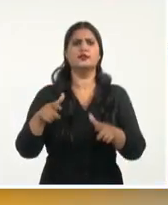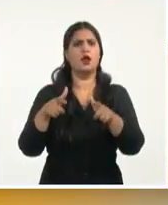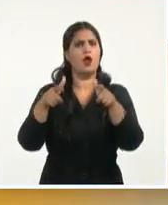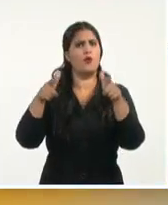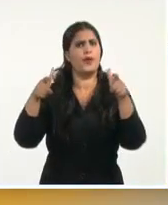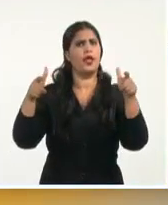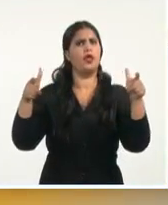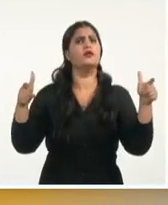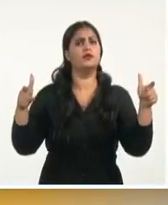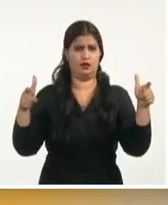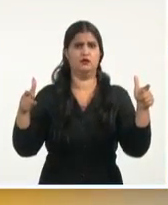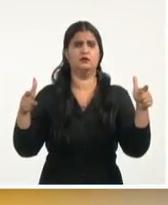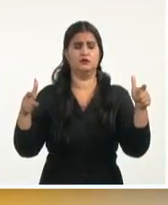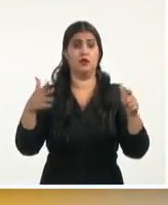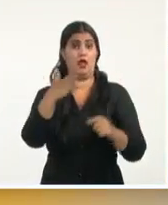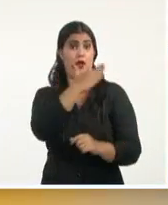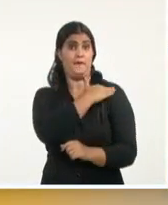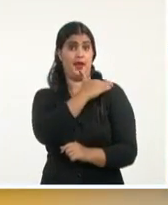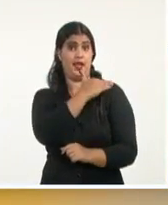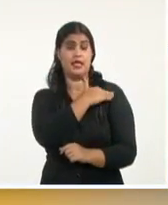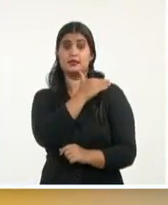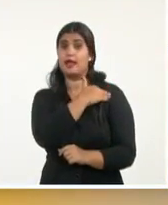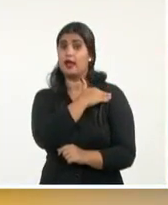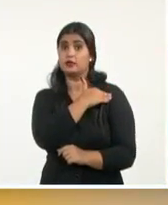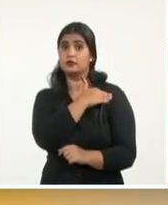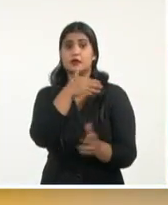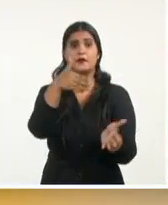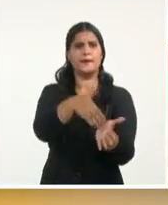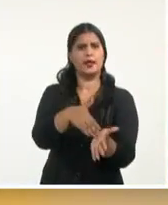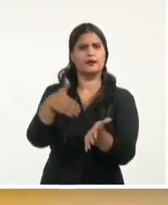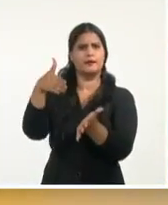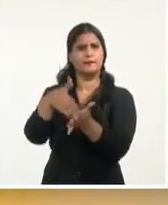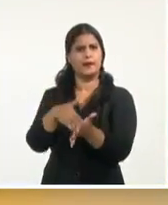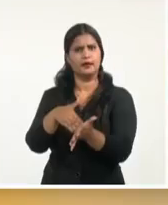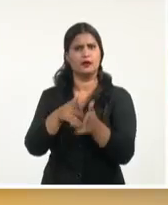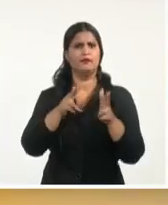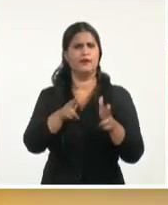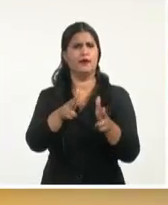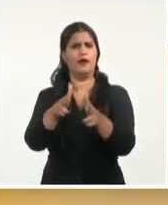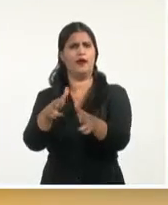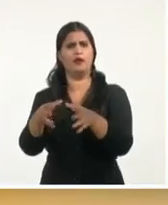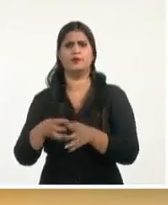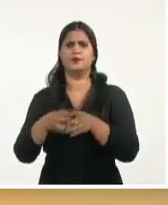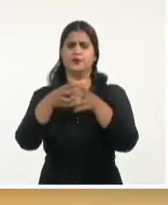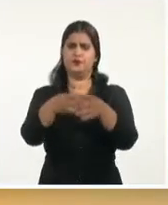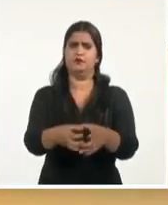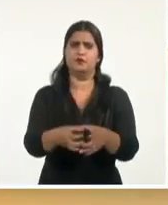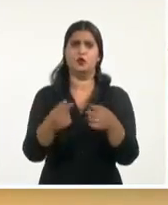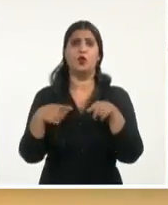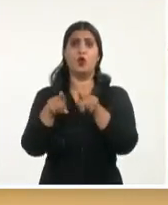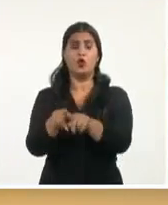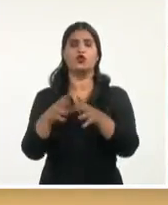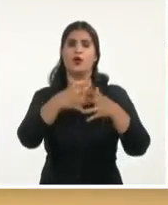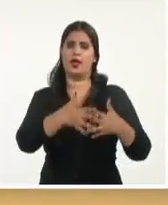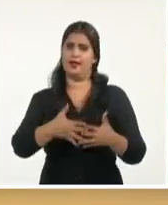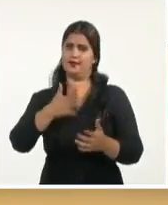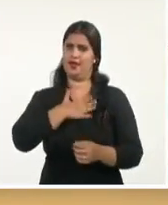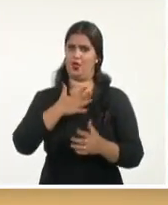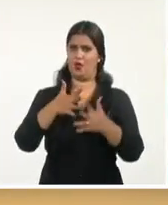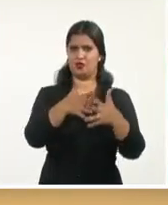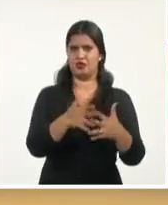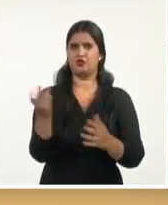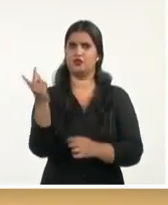fuerza militar interagenciada que pueda operar en conjunto con las demás fuerzas OTAN,